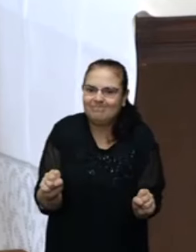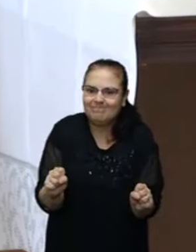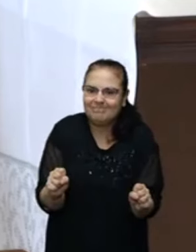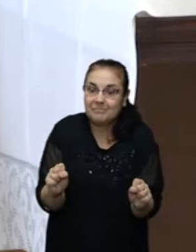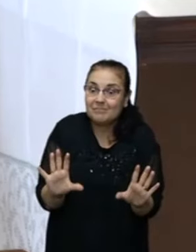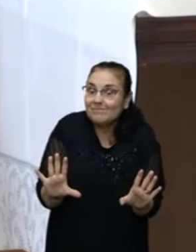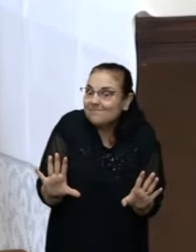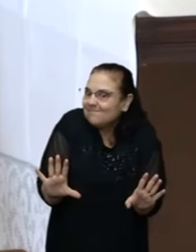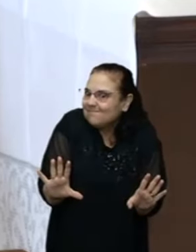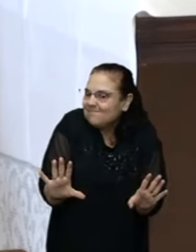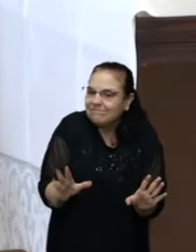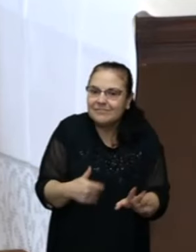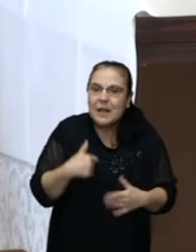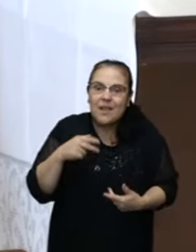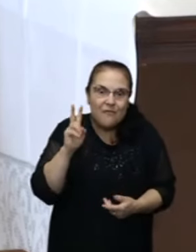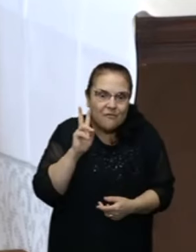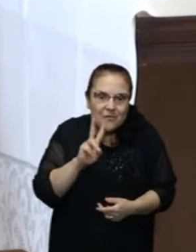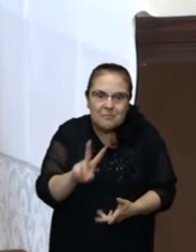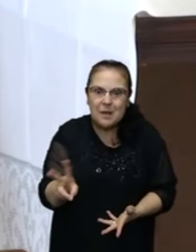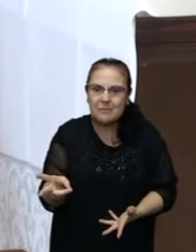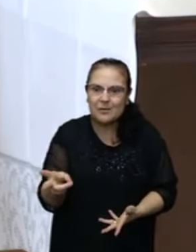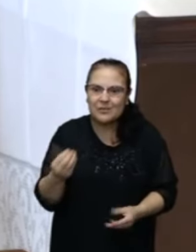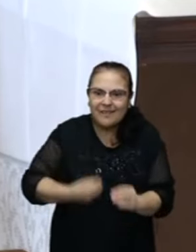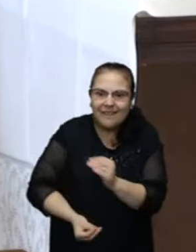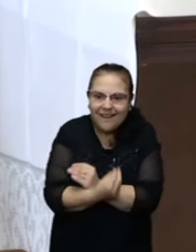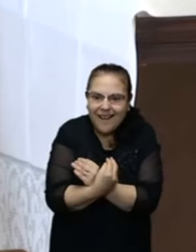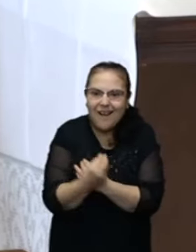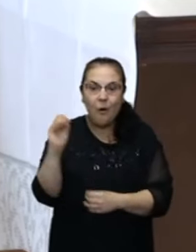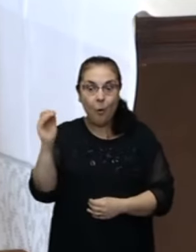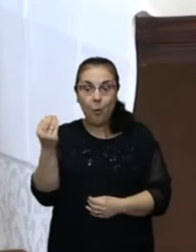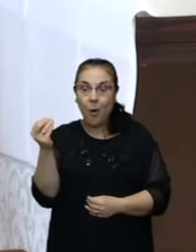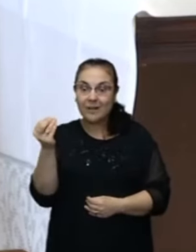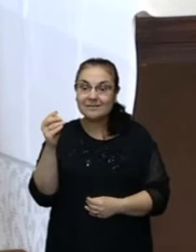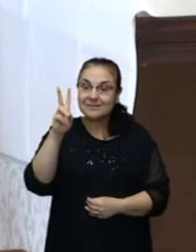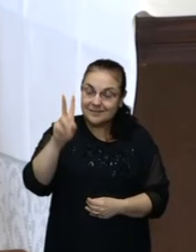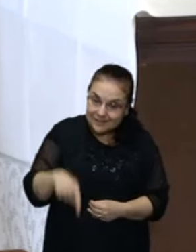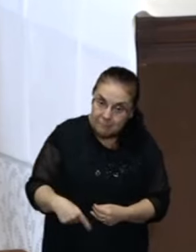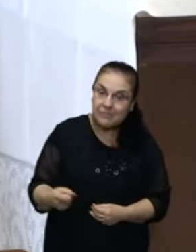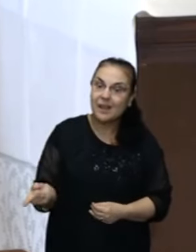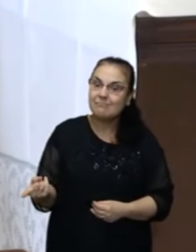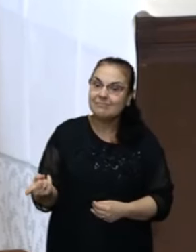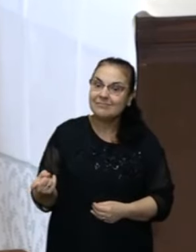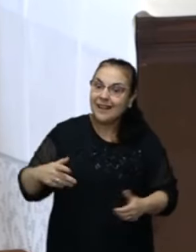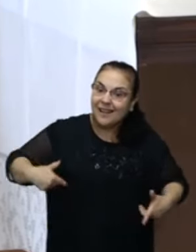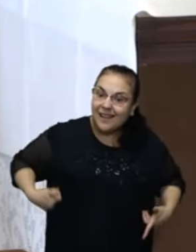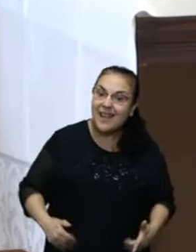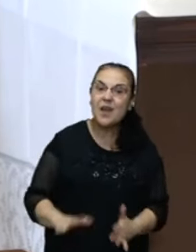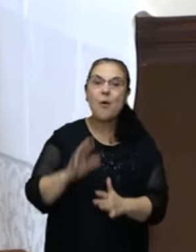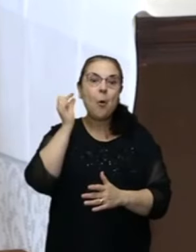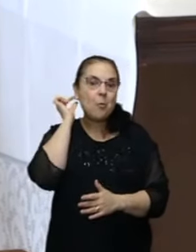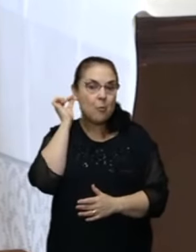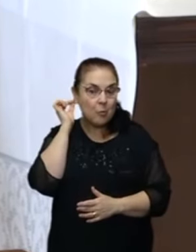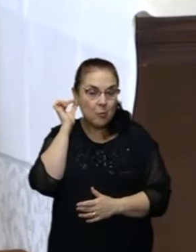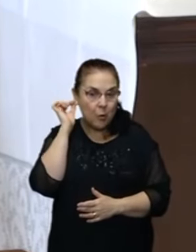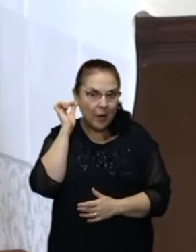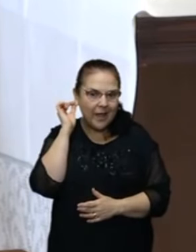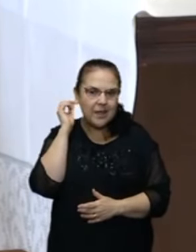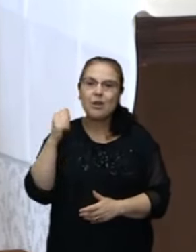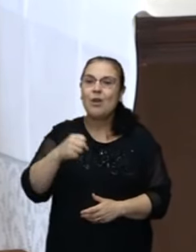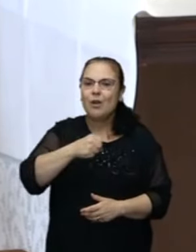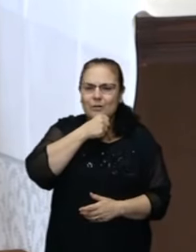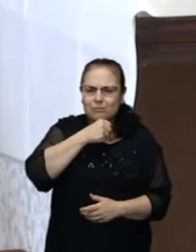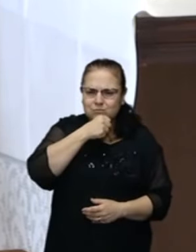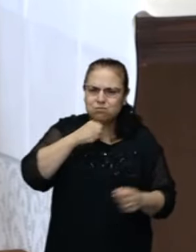finalmente vemos el nacimiento de Juan, también hijo de una mujer de avanzada